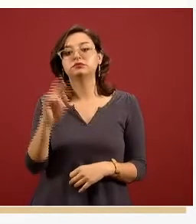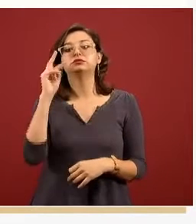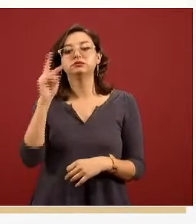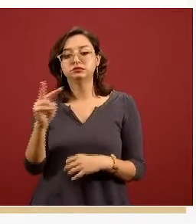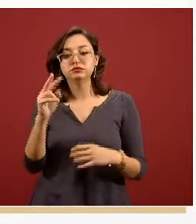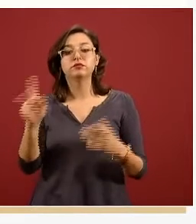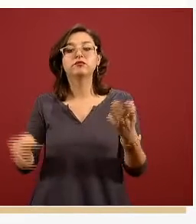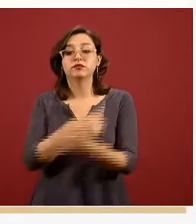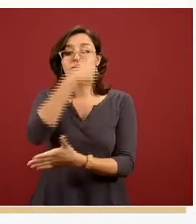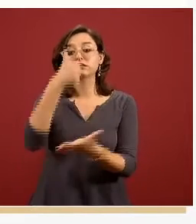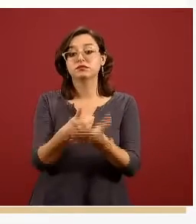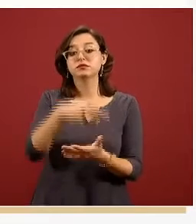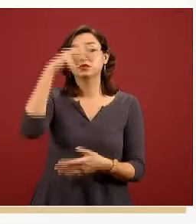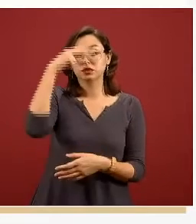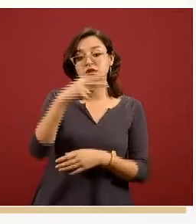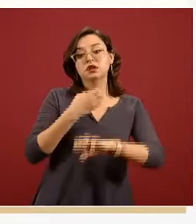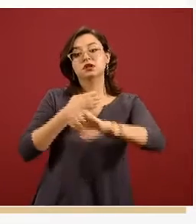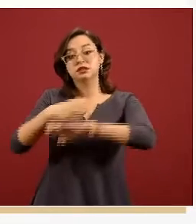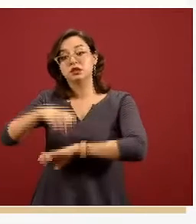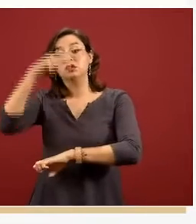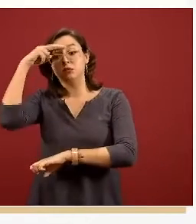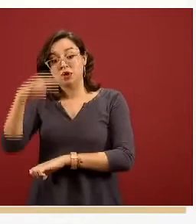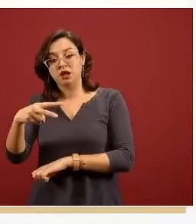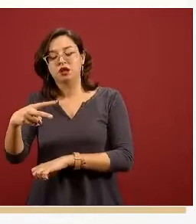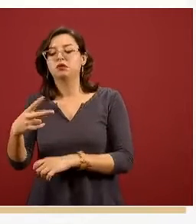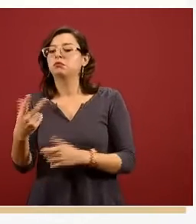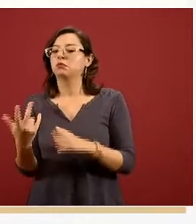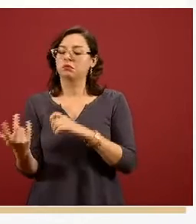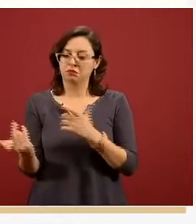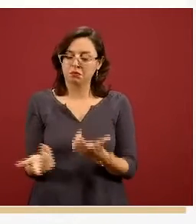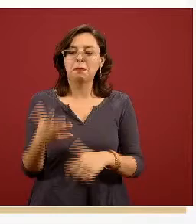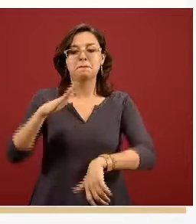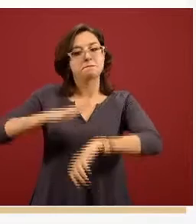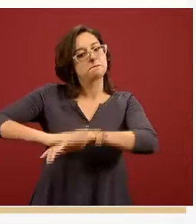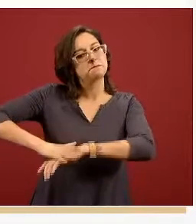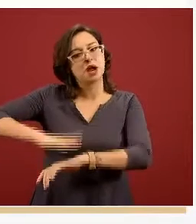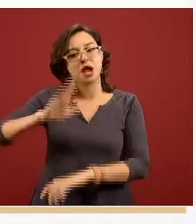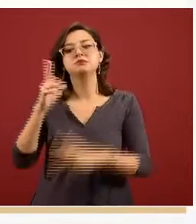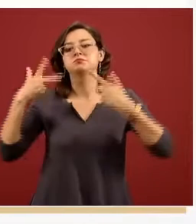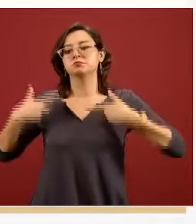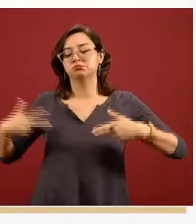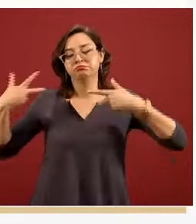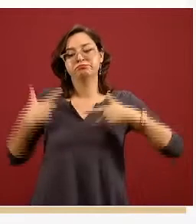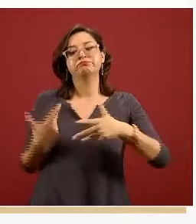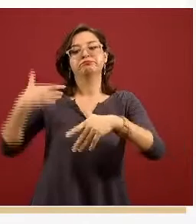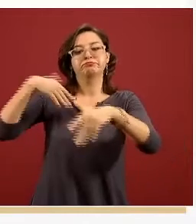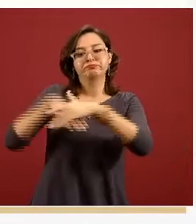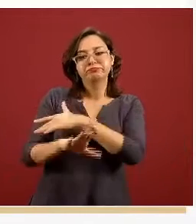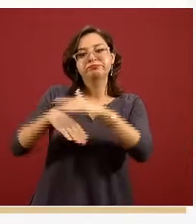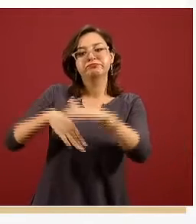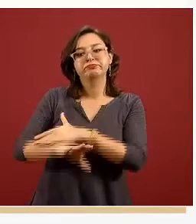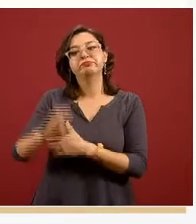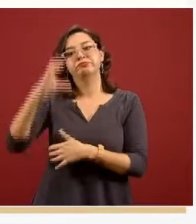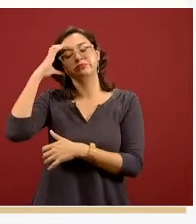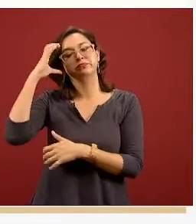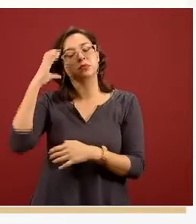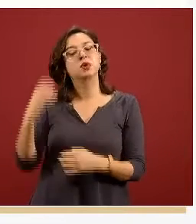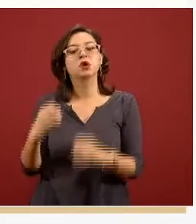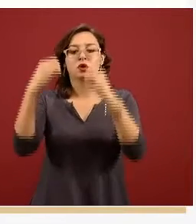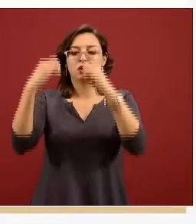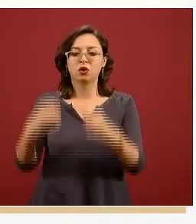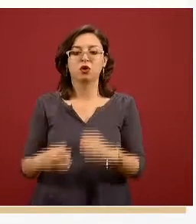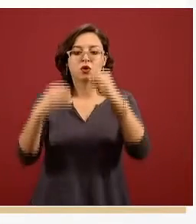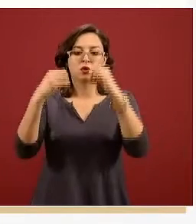Ciudad de México y el Estado de México serían las dos entidades que tienen la mayor cantidad de camas o de número de camas